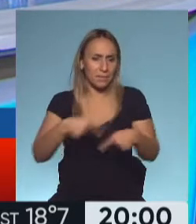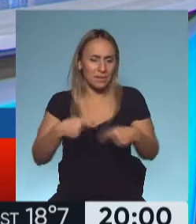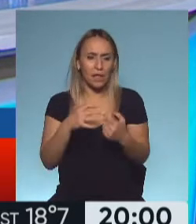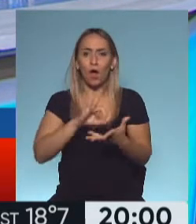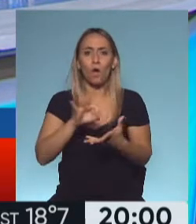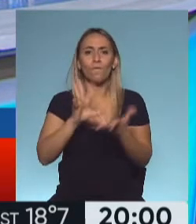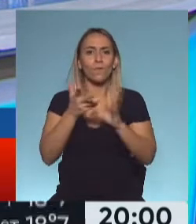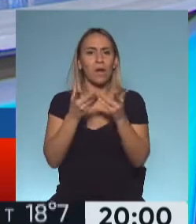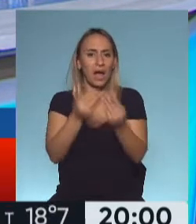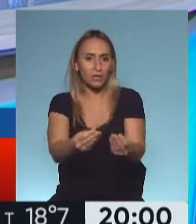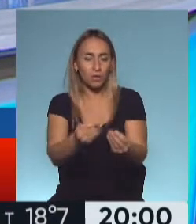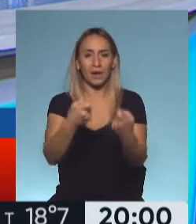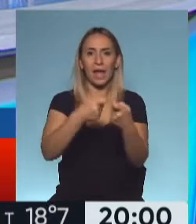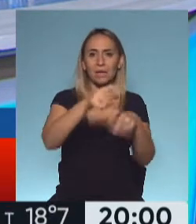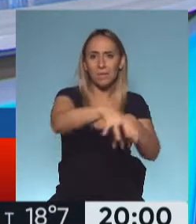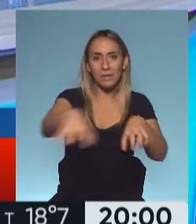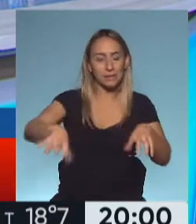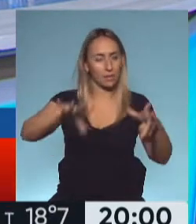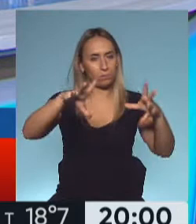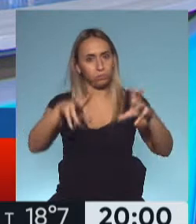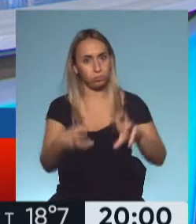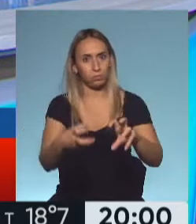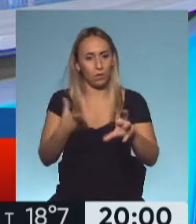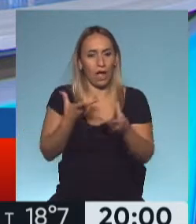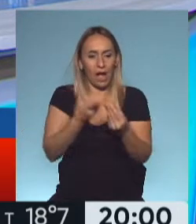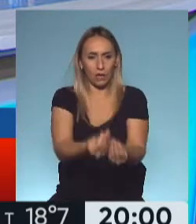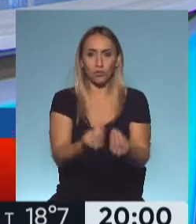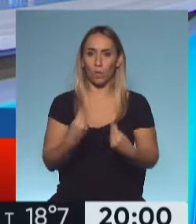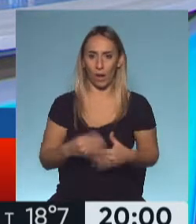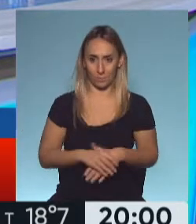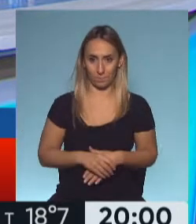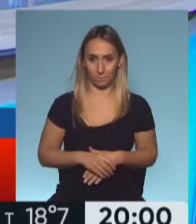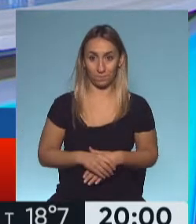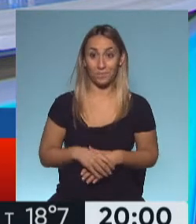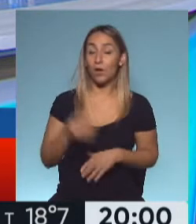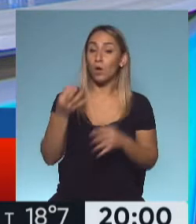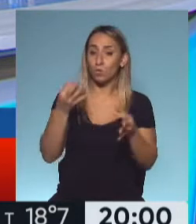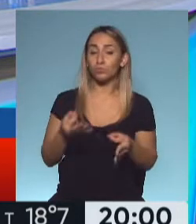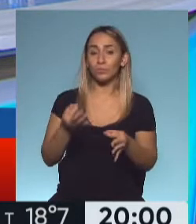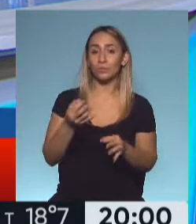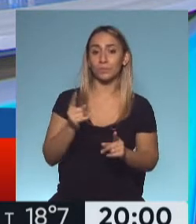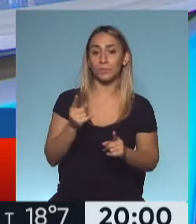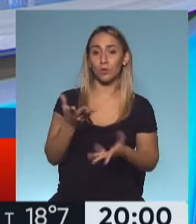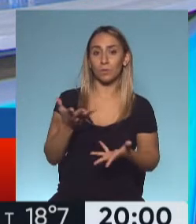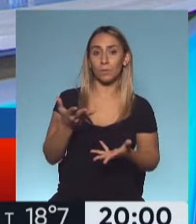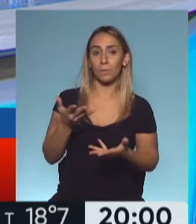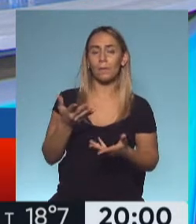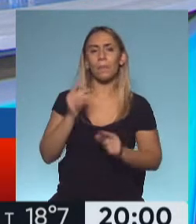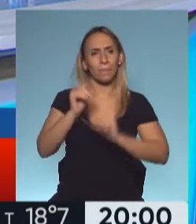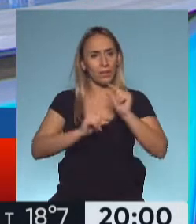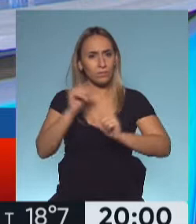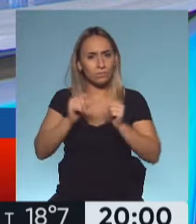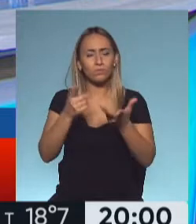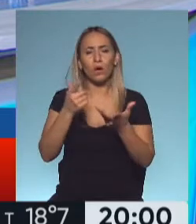más afectados? Algo hablaba ya desde el Repro 2 y es el punto más importante, entiendo. Sí, bueno, justamente, ¿no? Es poner en marcha